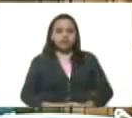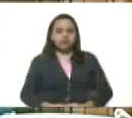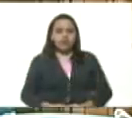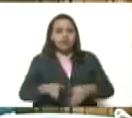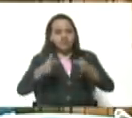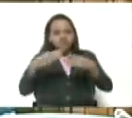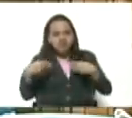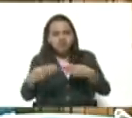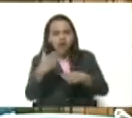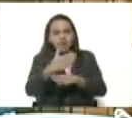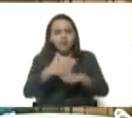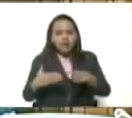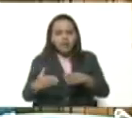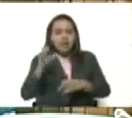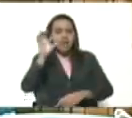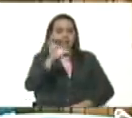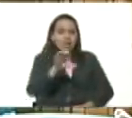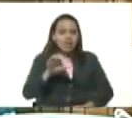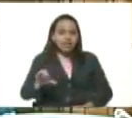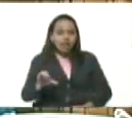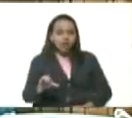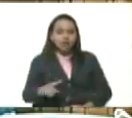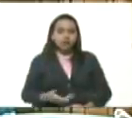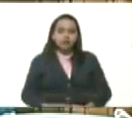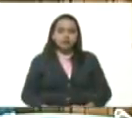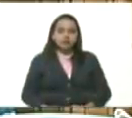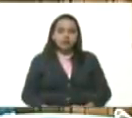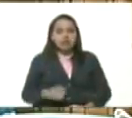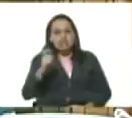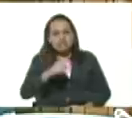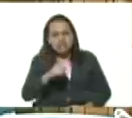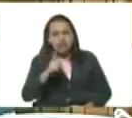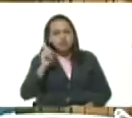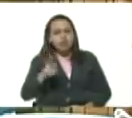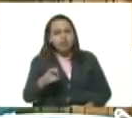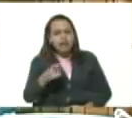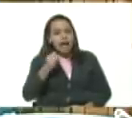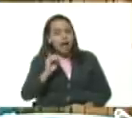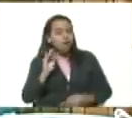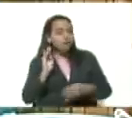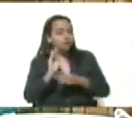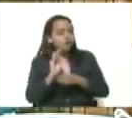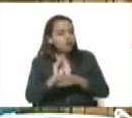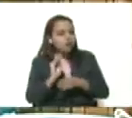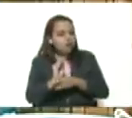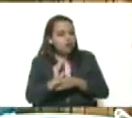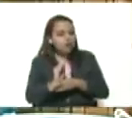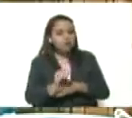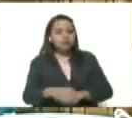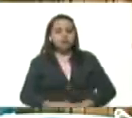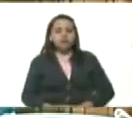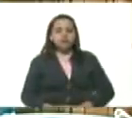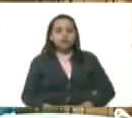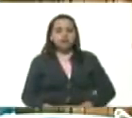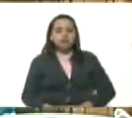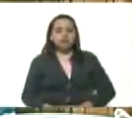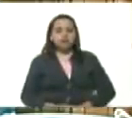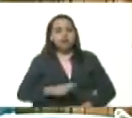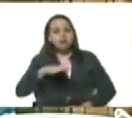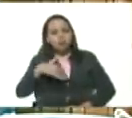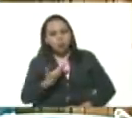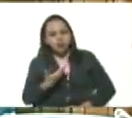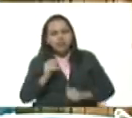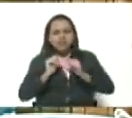Flexibilización parcial de Estado, donde necesitábamos también ser muy cautelosos para